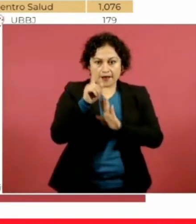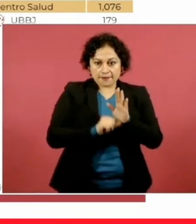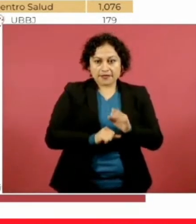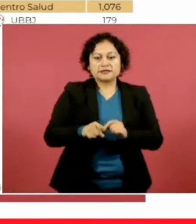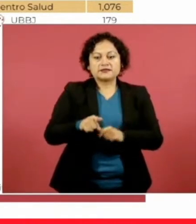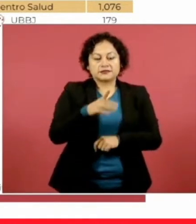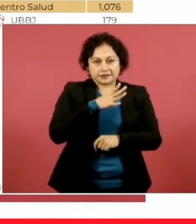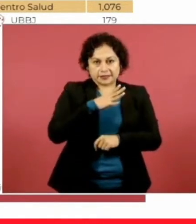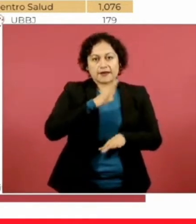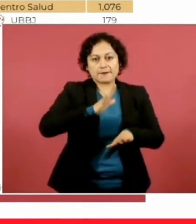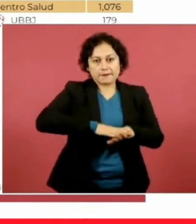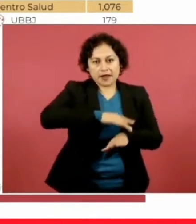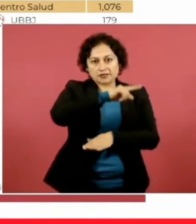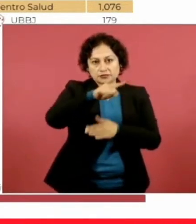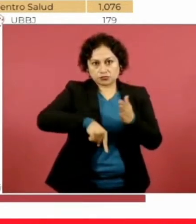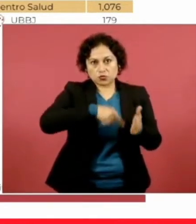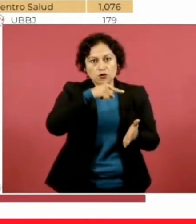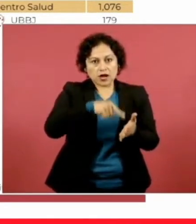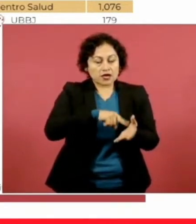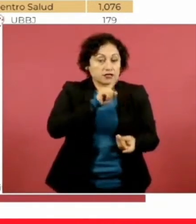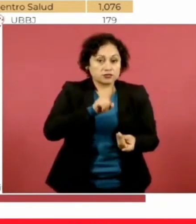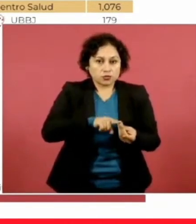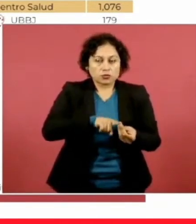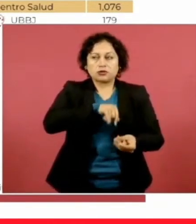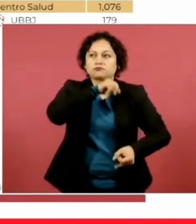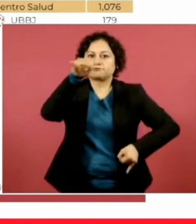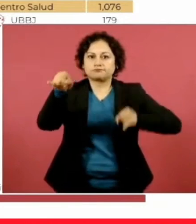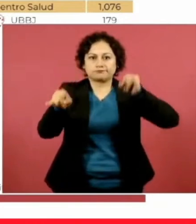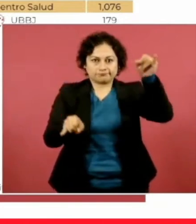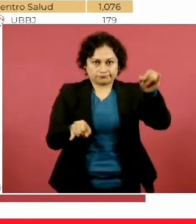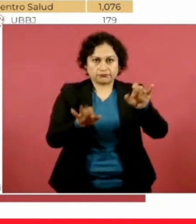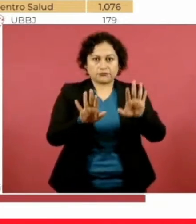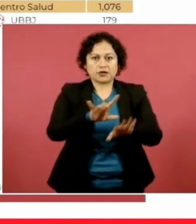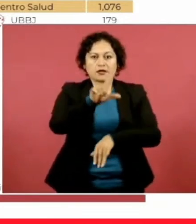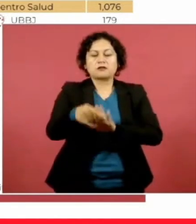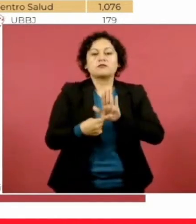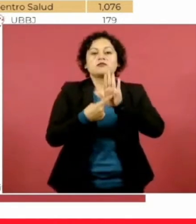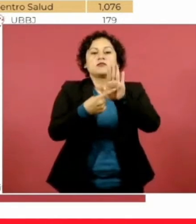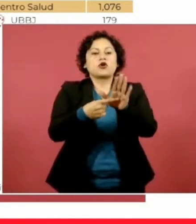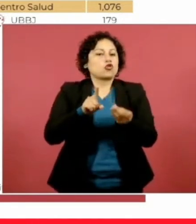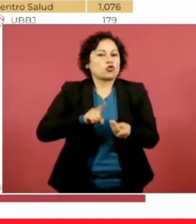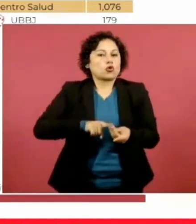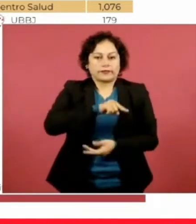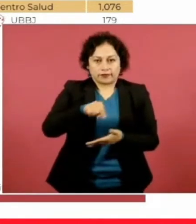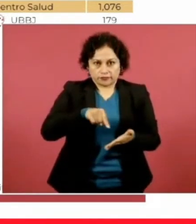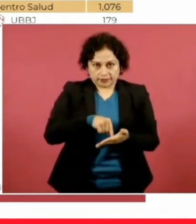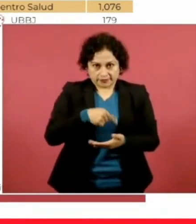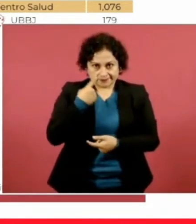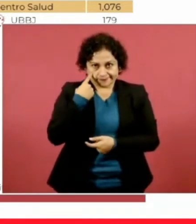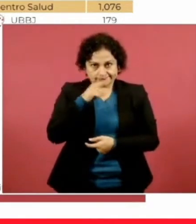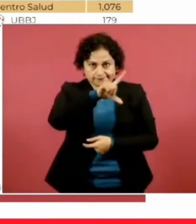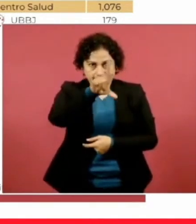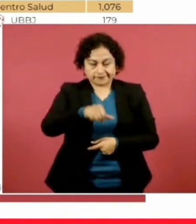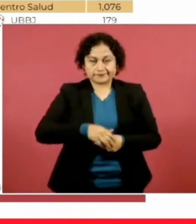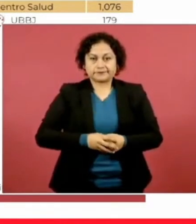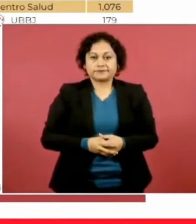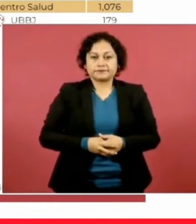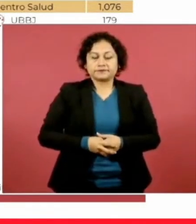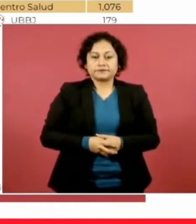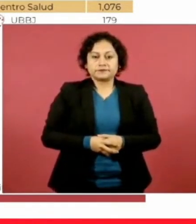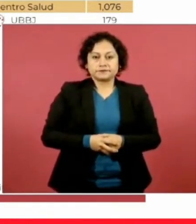igualmente en las localidades más apartadas. Ahorita veremos un mapa para ejemplificar esto. Siguiente, por favor.